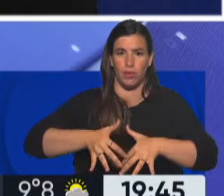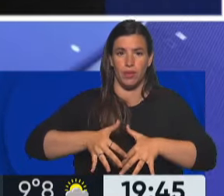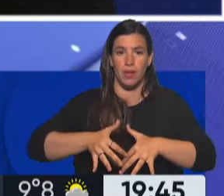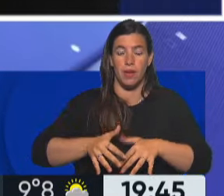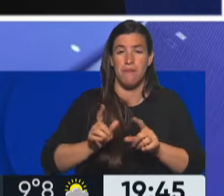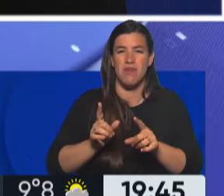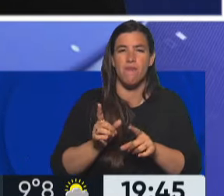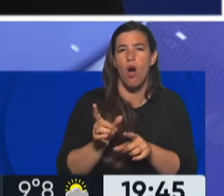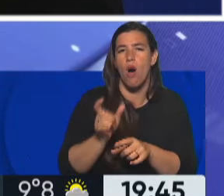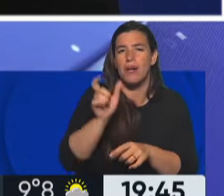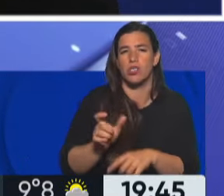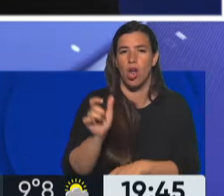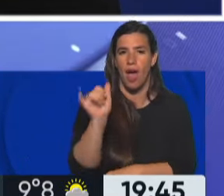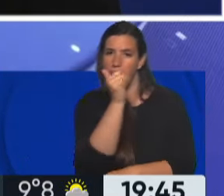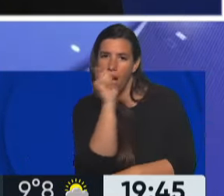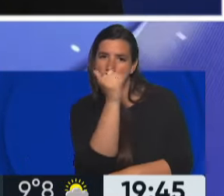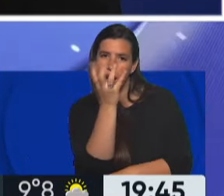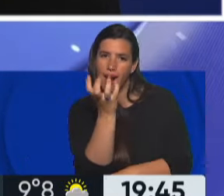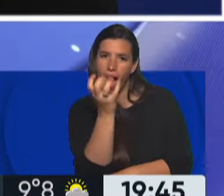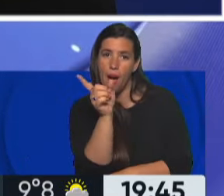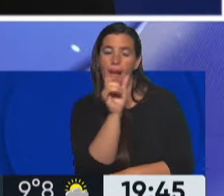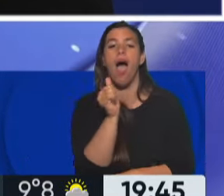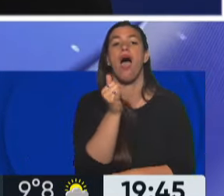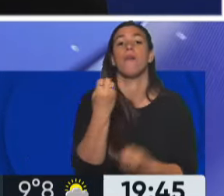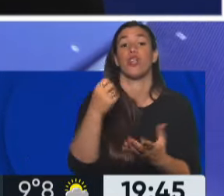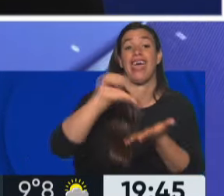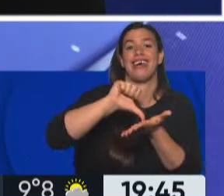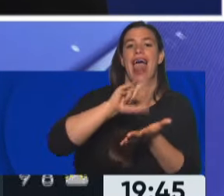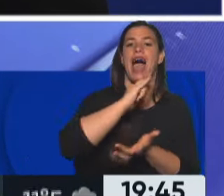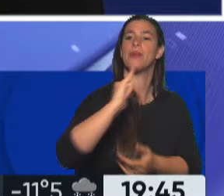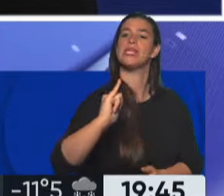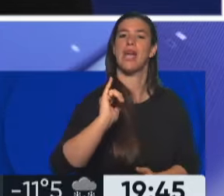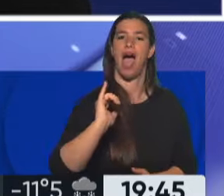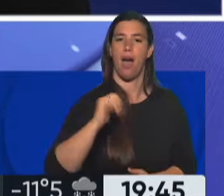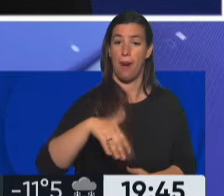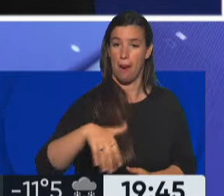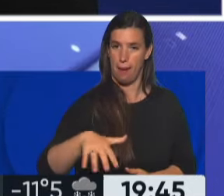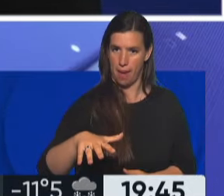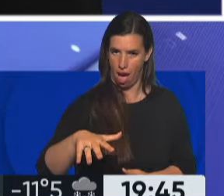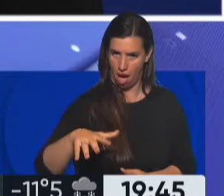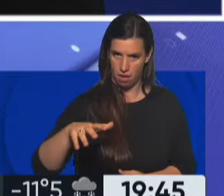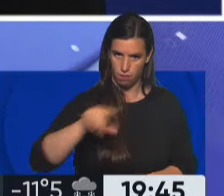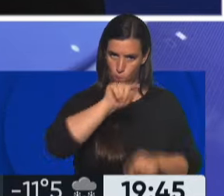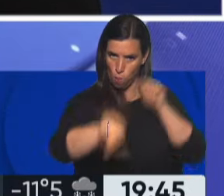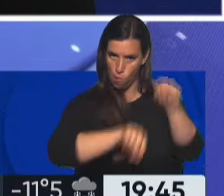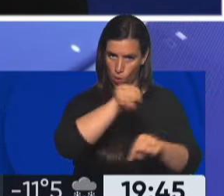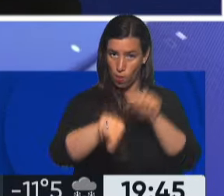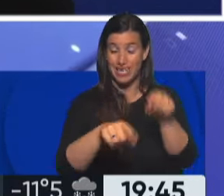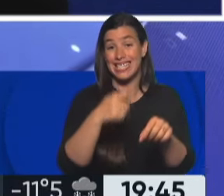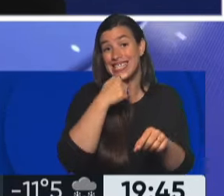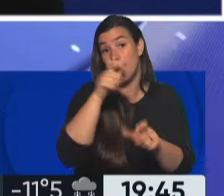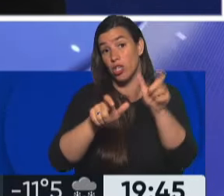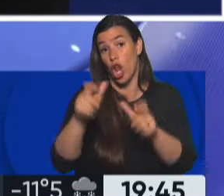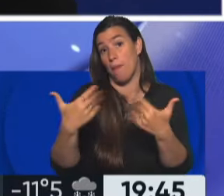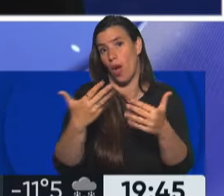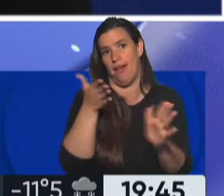que lo grabaron, ¿no? Totalmente. Porque Israel anuncia que va a atacar y lo que hacen, bueno, quienes pueden, es evacuar, salir. Sí, sí. Y por eso se